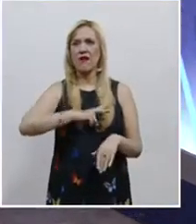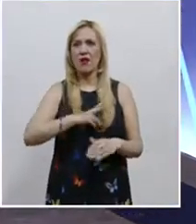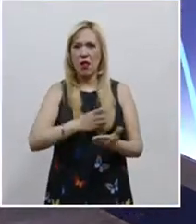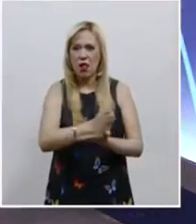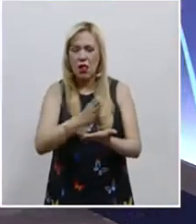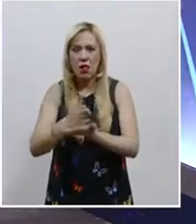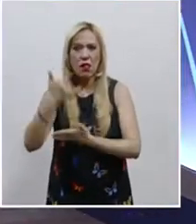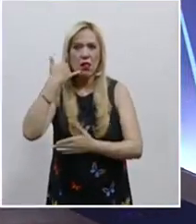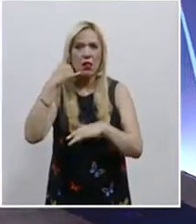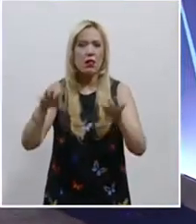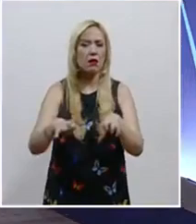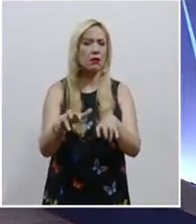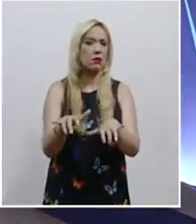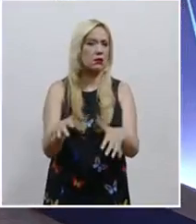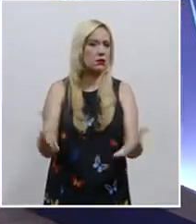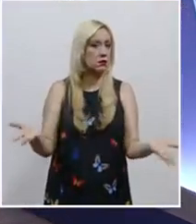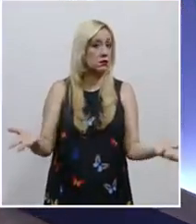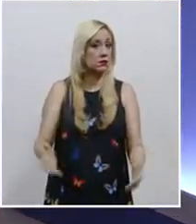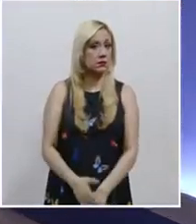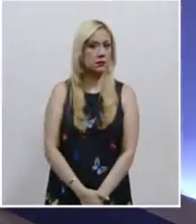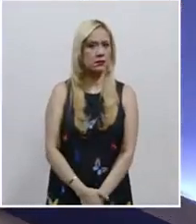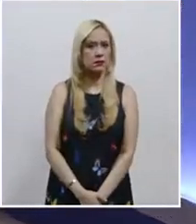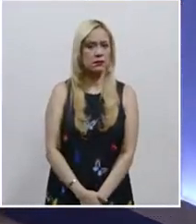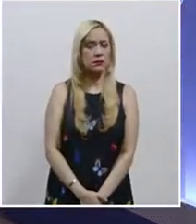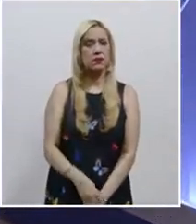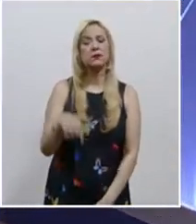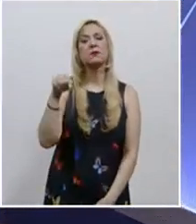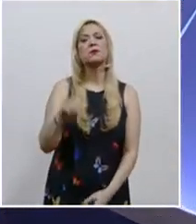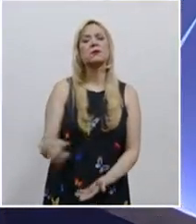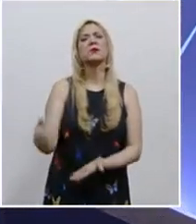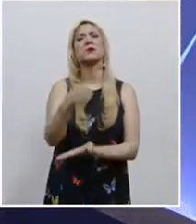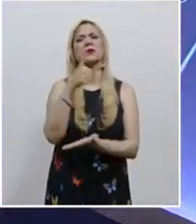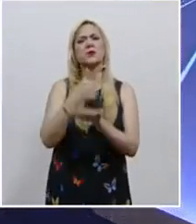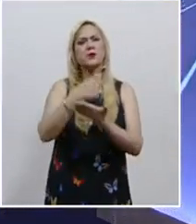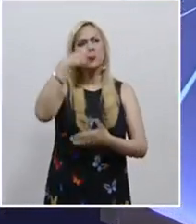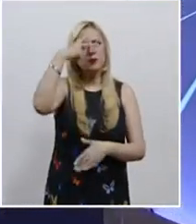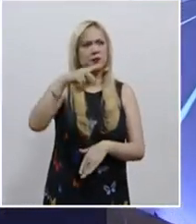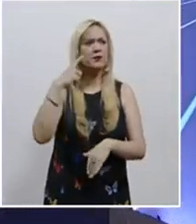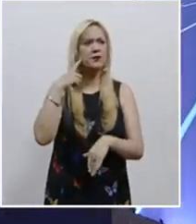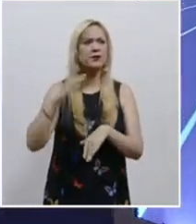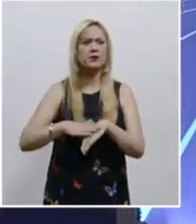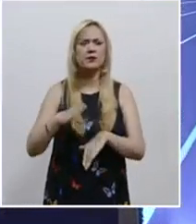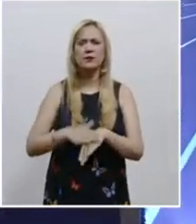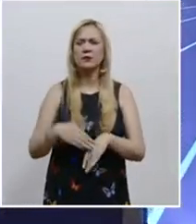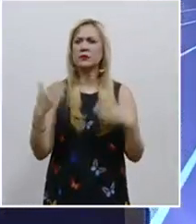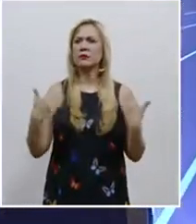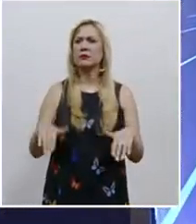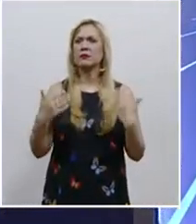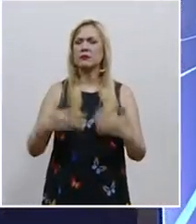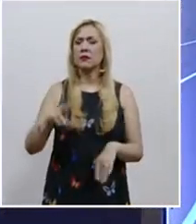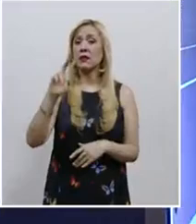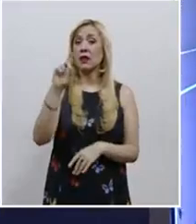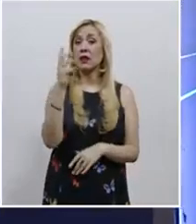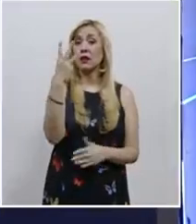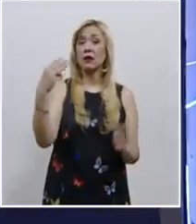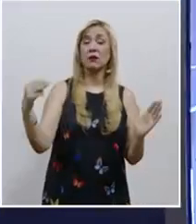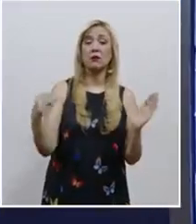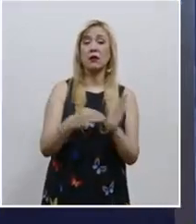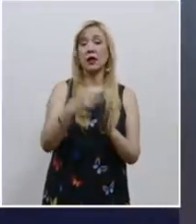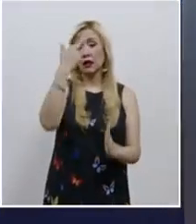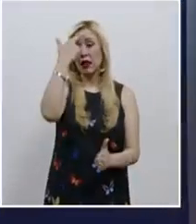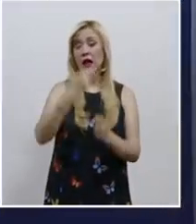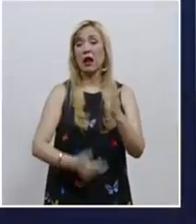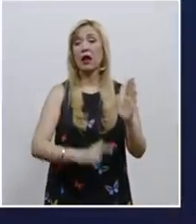En otros asuntos, especialistas advirtieron que en la zona metropolitana del Valle de México anualmente se registran más de 33,000 delitos